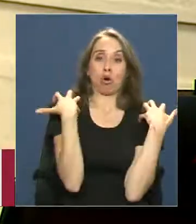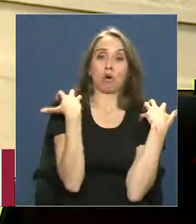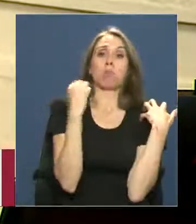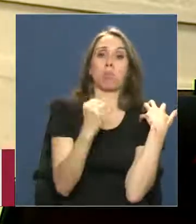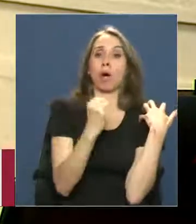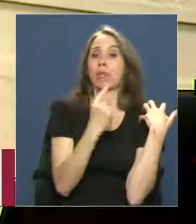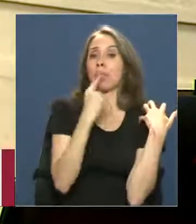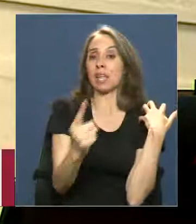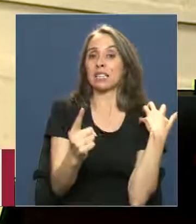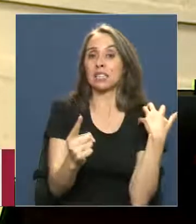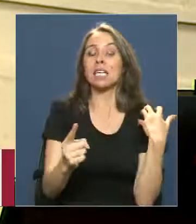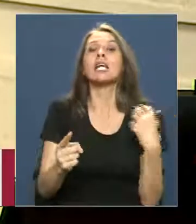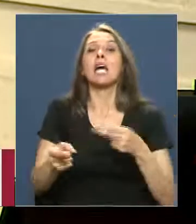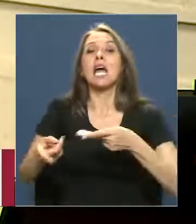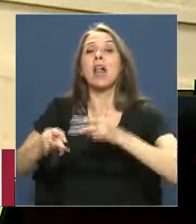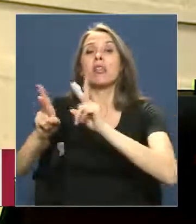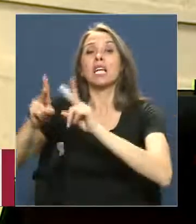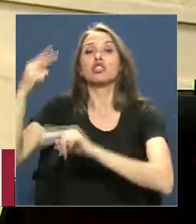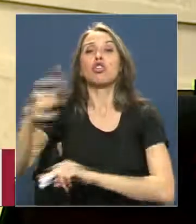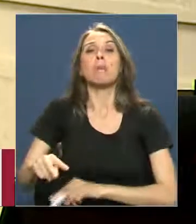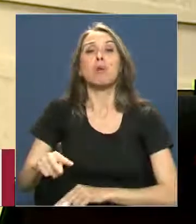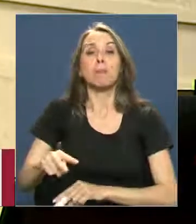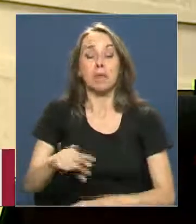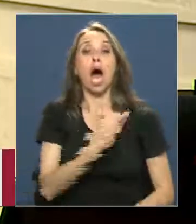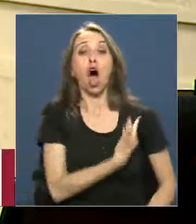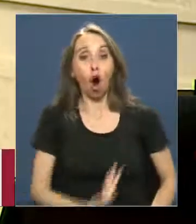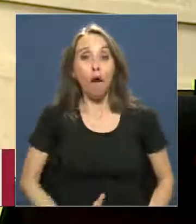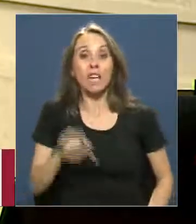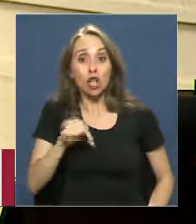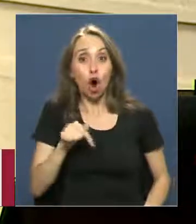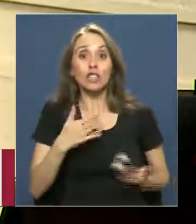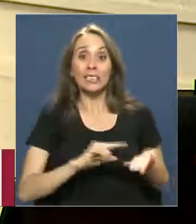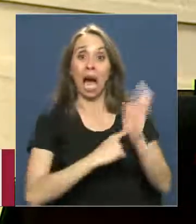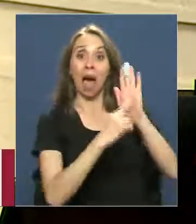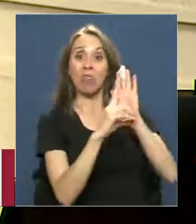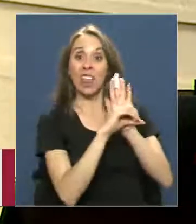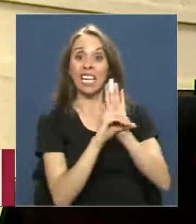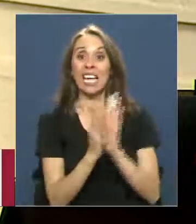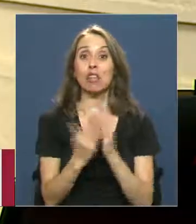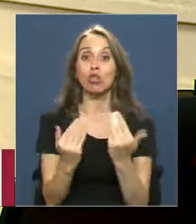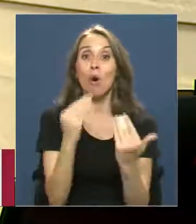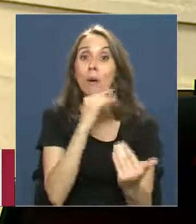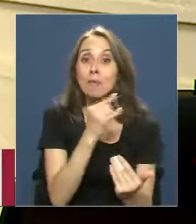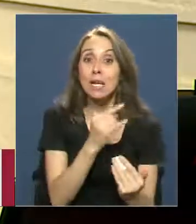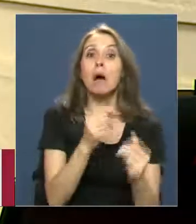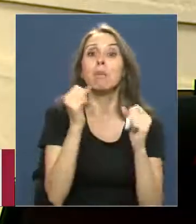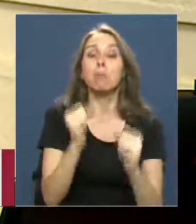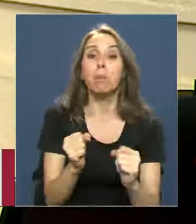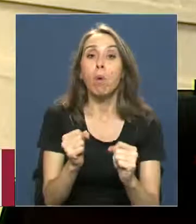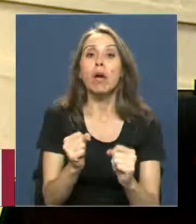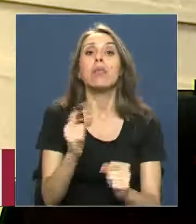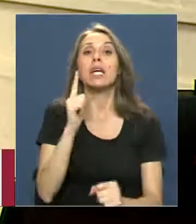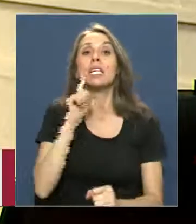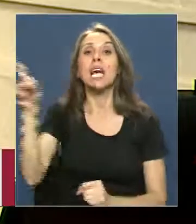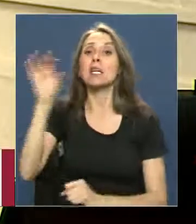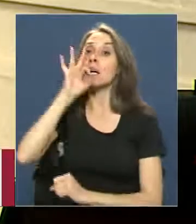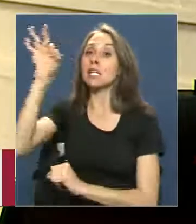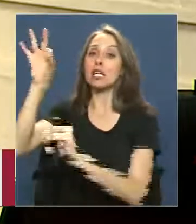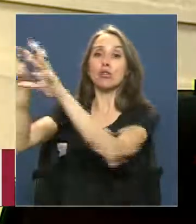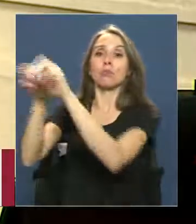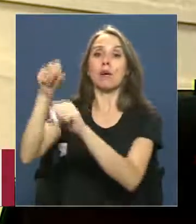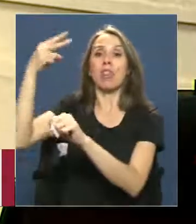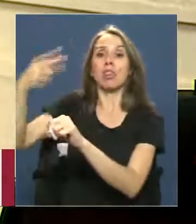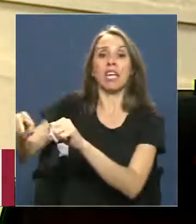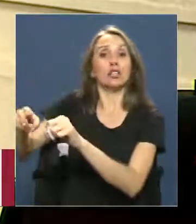del derecho a la propiedad. Hoy el gobierno puede disponer del derecho a la propiedad, de la concentración de riqueza, para colocarlo